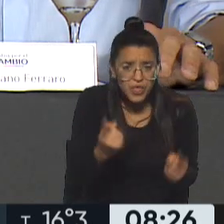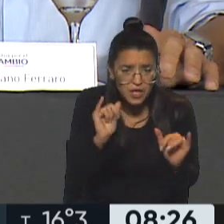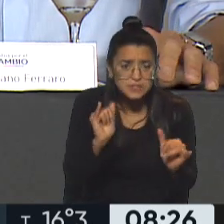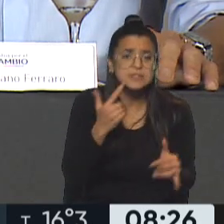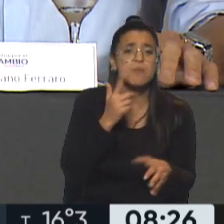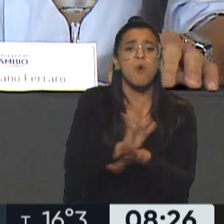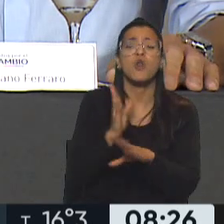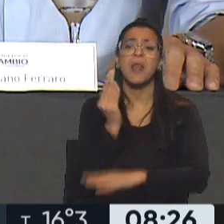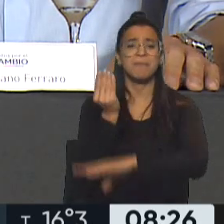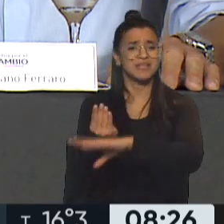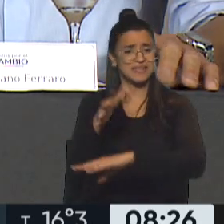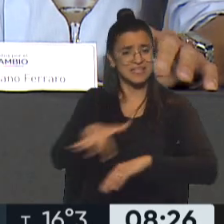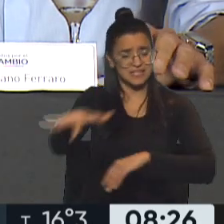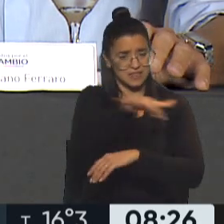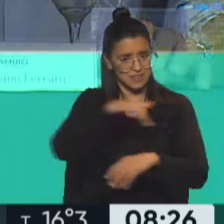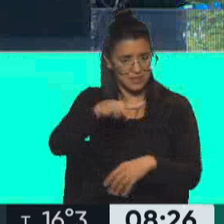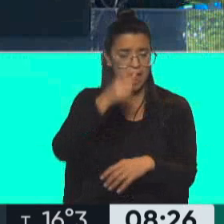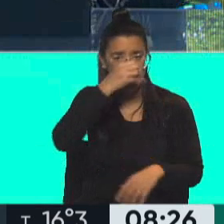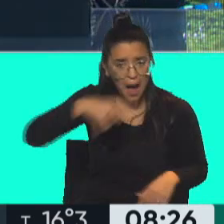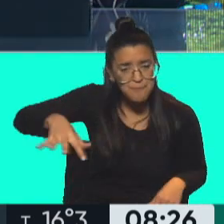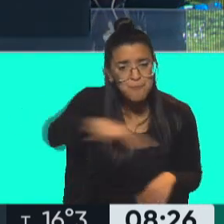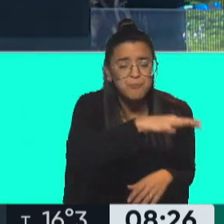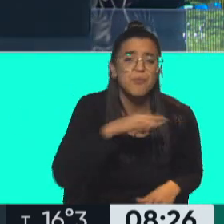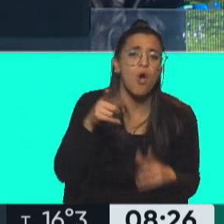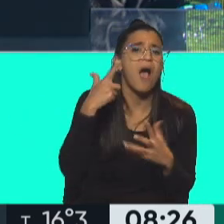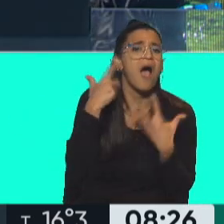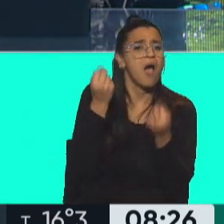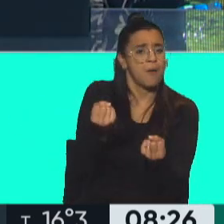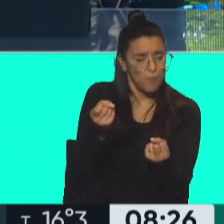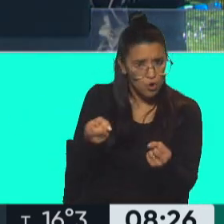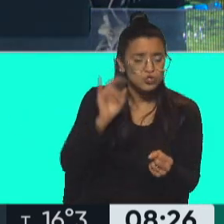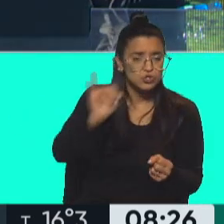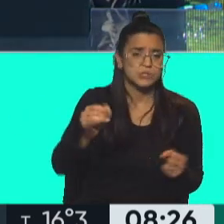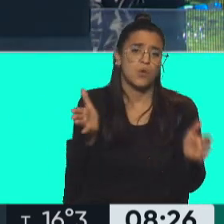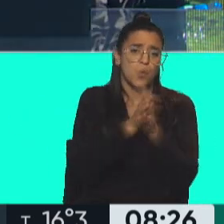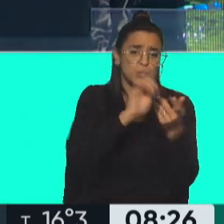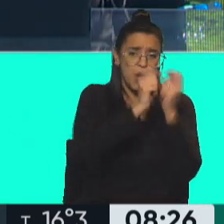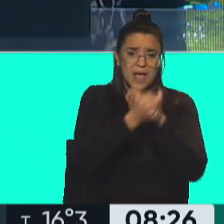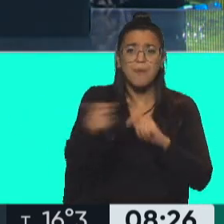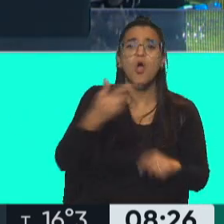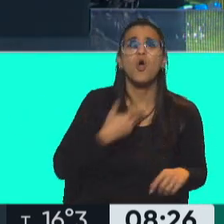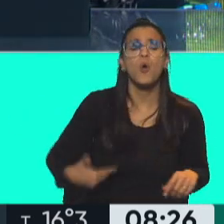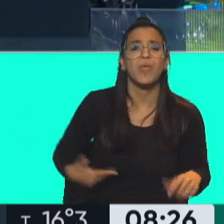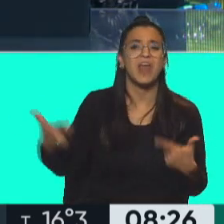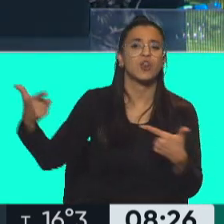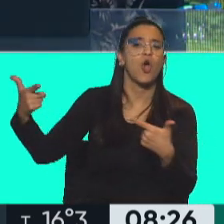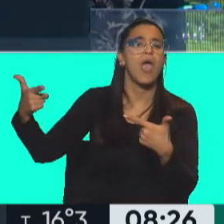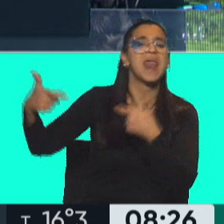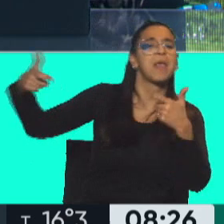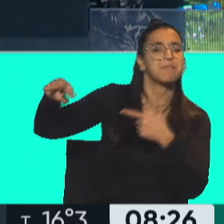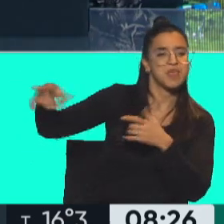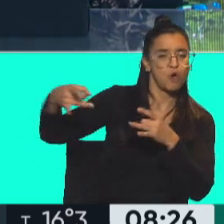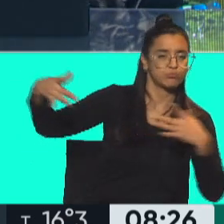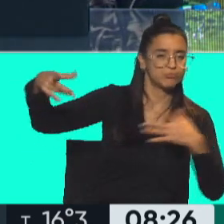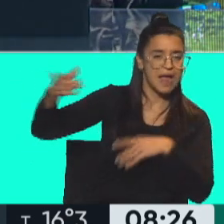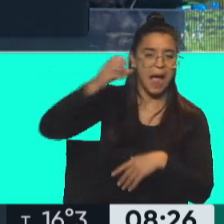los representantes del sector agropecuario y refuerzan esta idea también desde Juntos por el Cambio de que el gobierno es enemigo del campo por, de